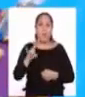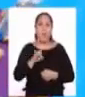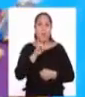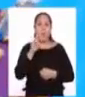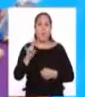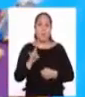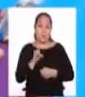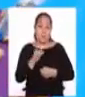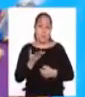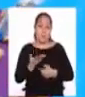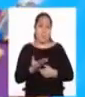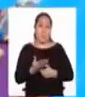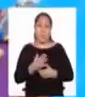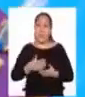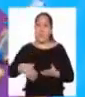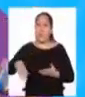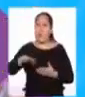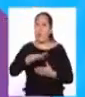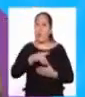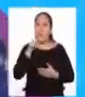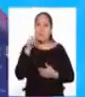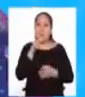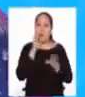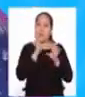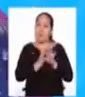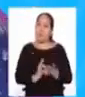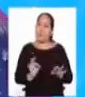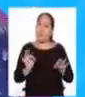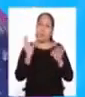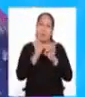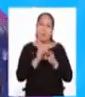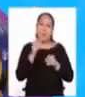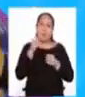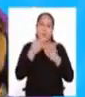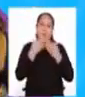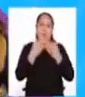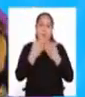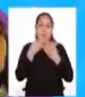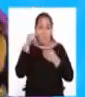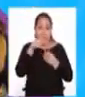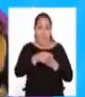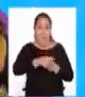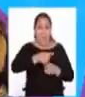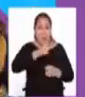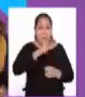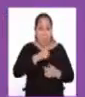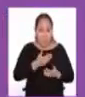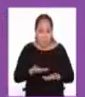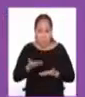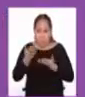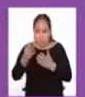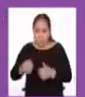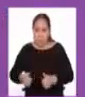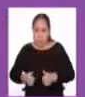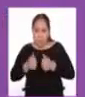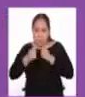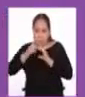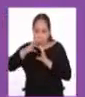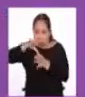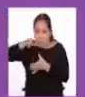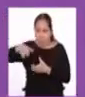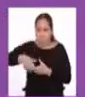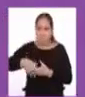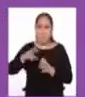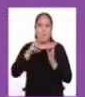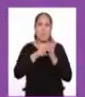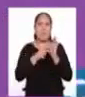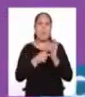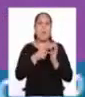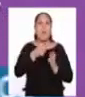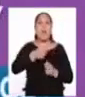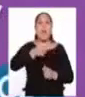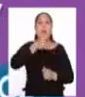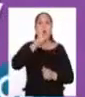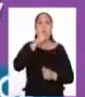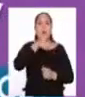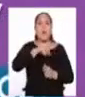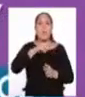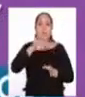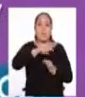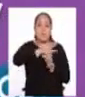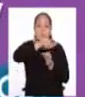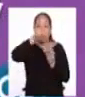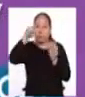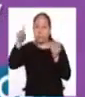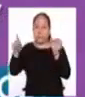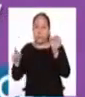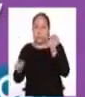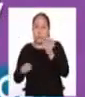más importante, porque gracias a ella hay vida en el planeta. Y esto se debe a que el agua también cumple un ciclo